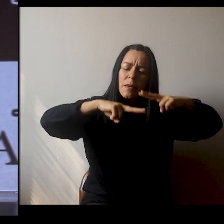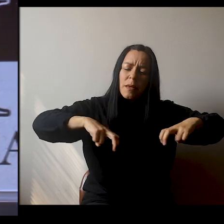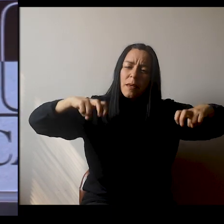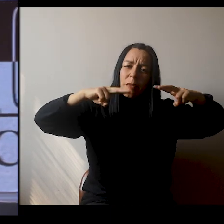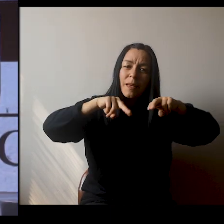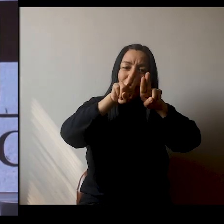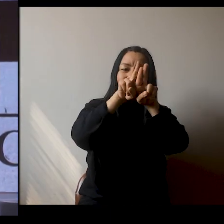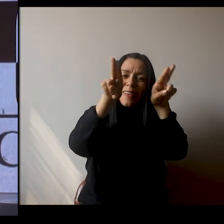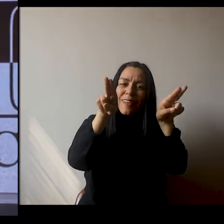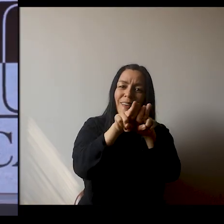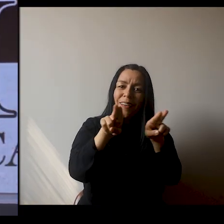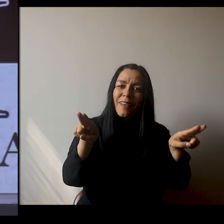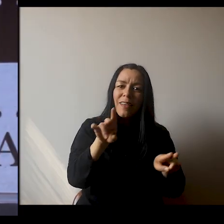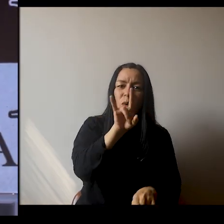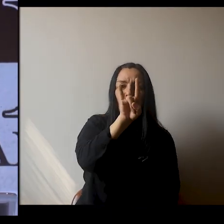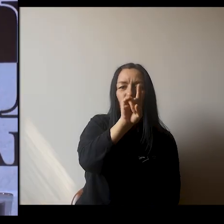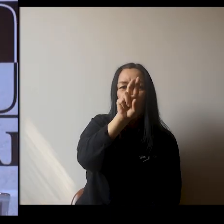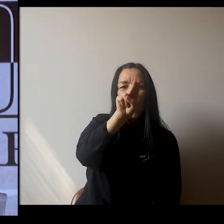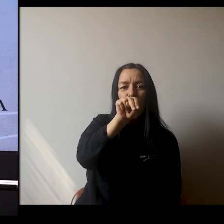saqué de un